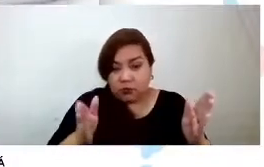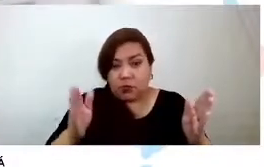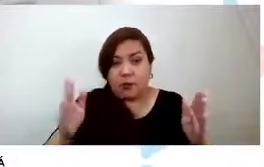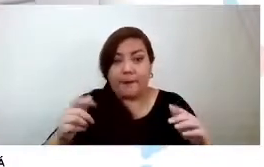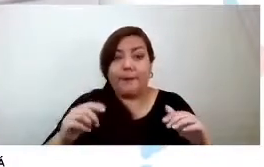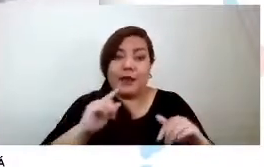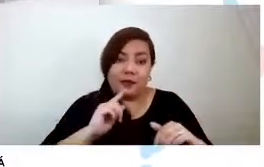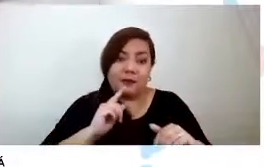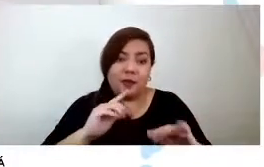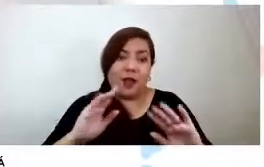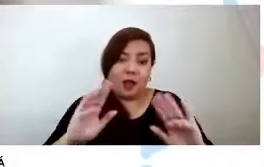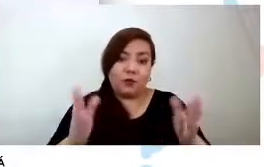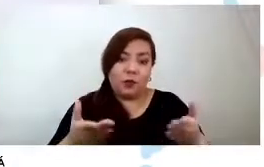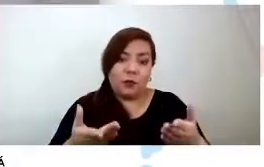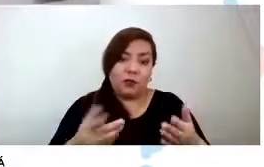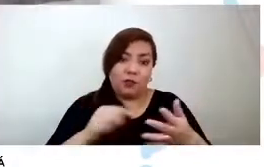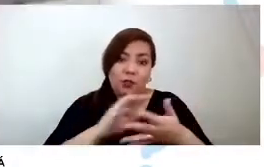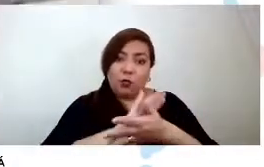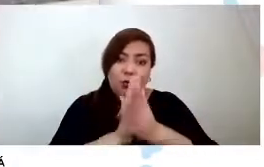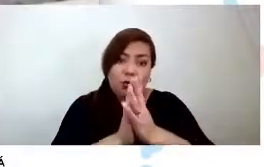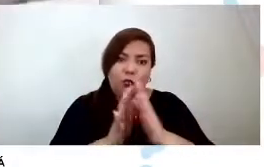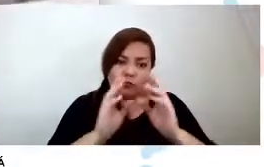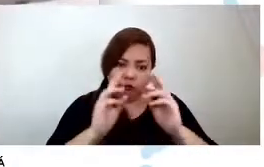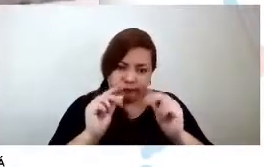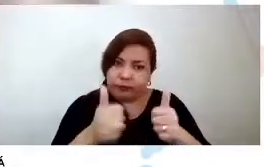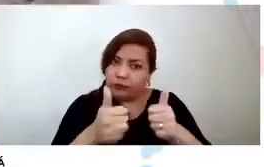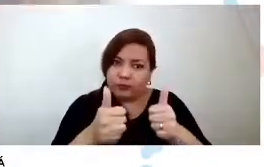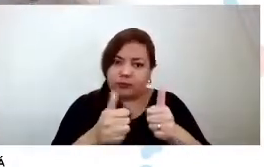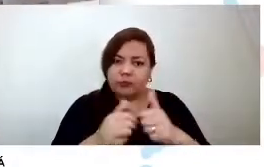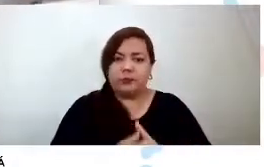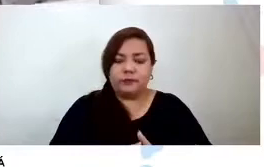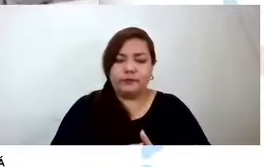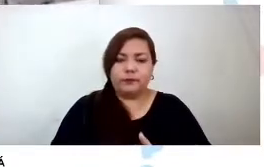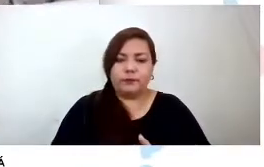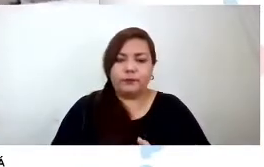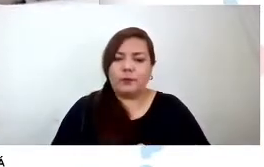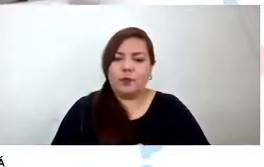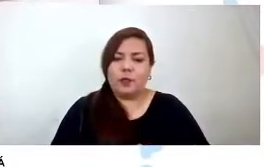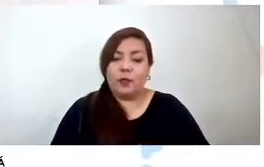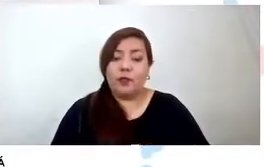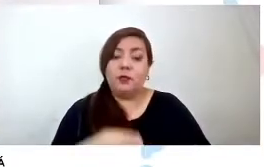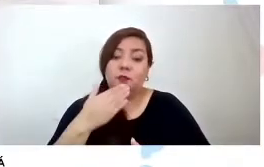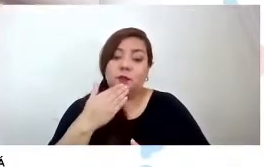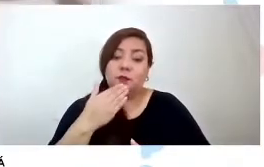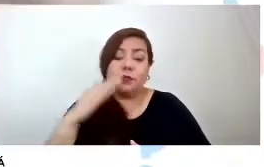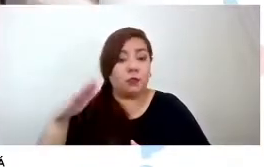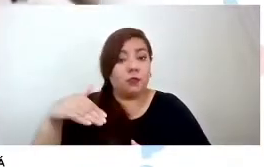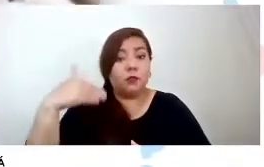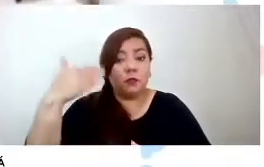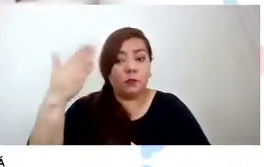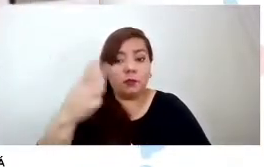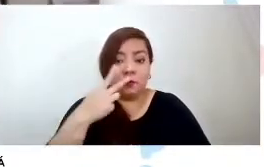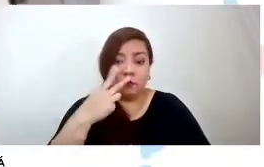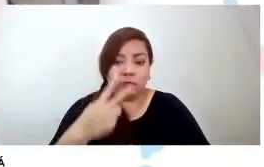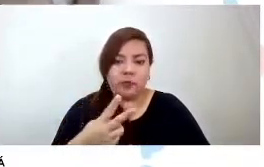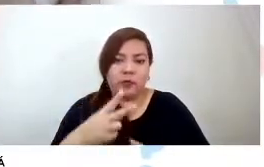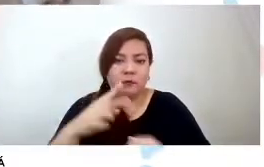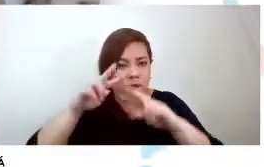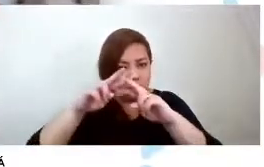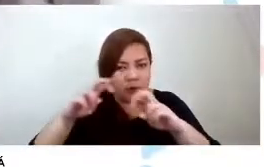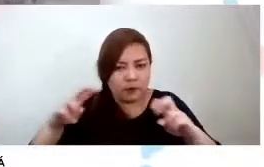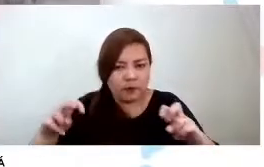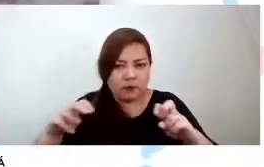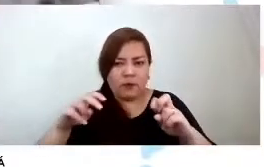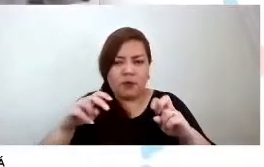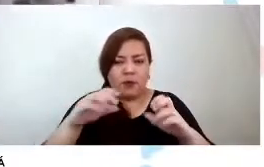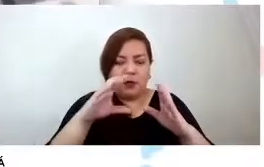actualmente la colección en condiciones óptimas. Y también, que lo vamos a ver más adelante, vamos a revisar la colección del megaterio,